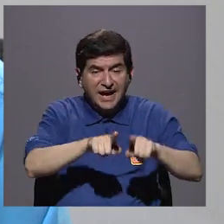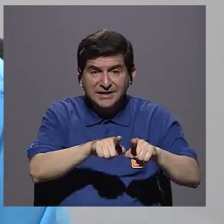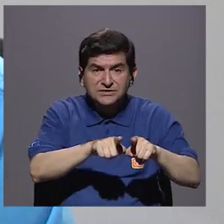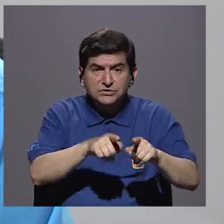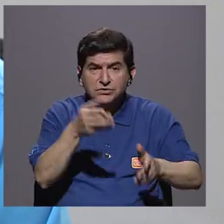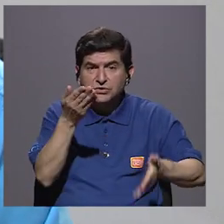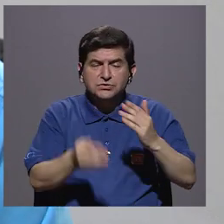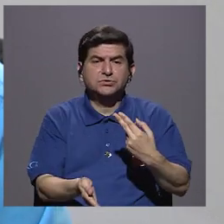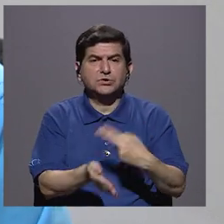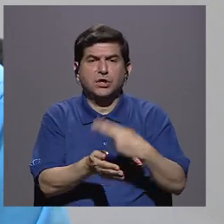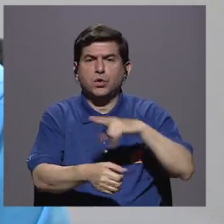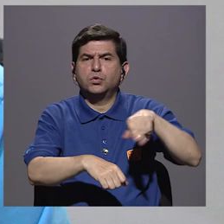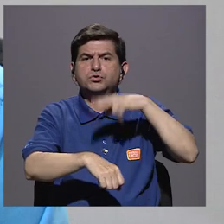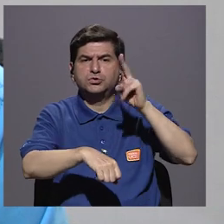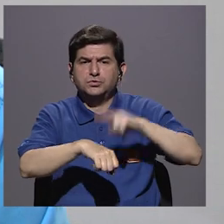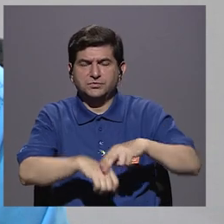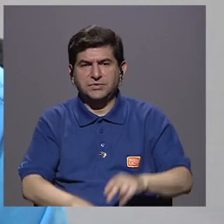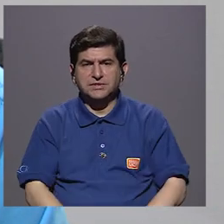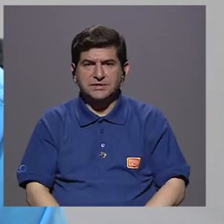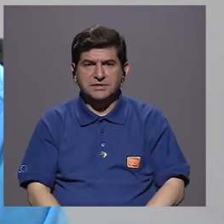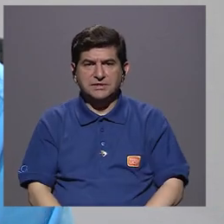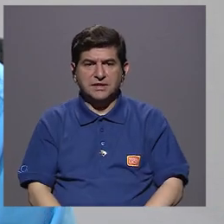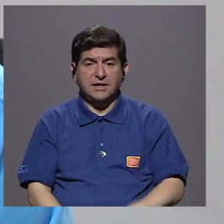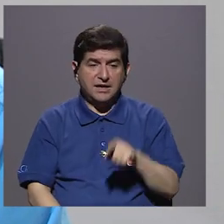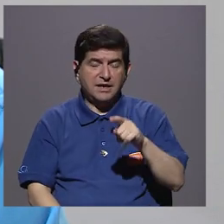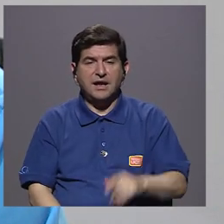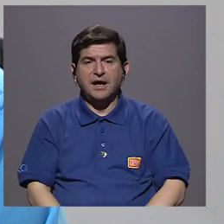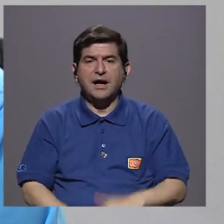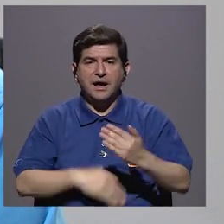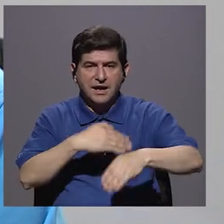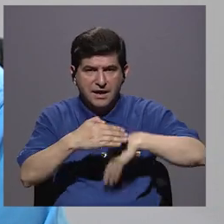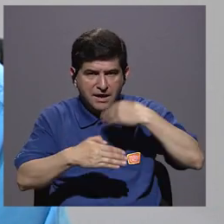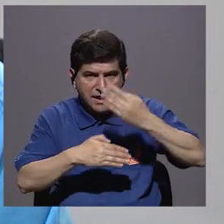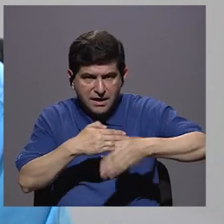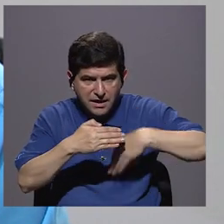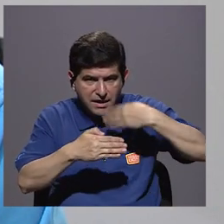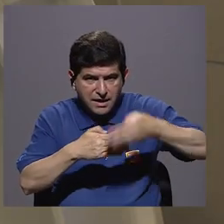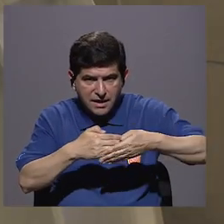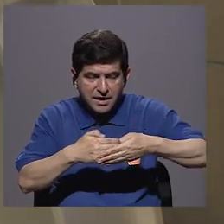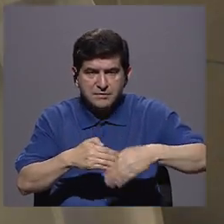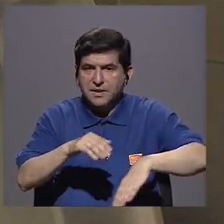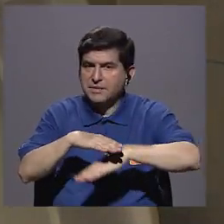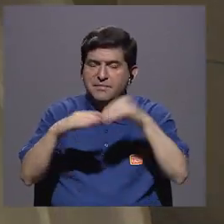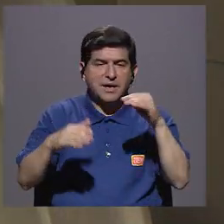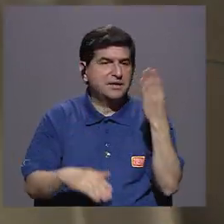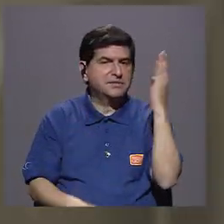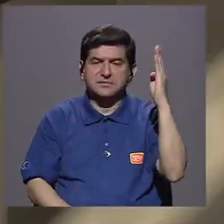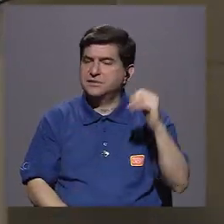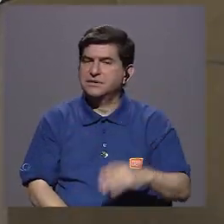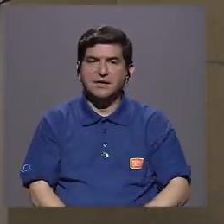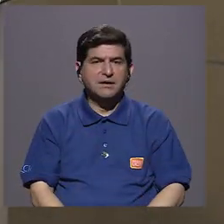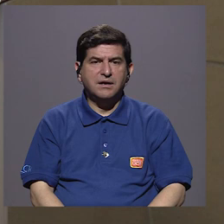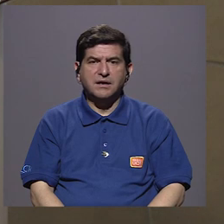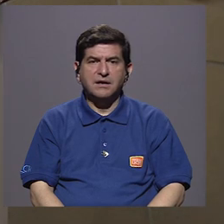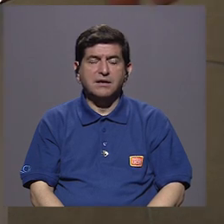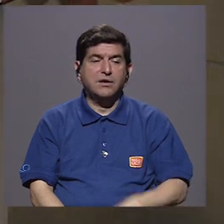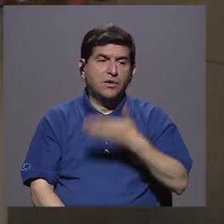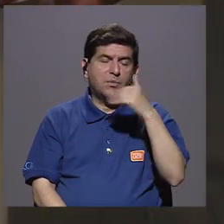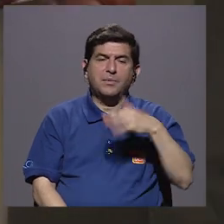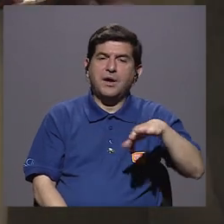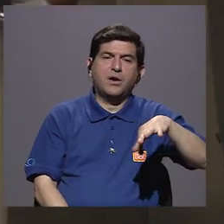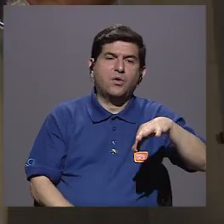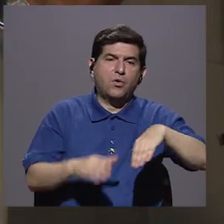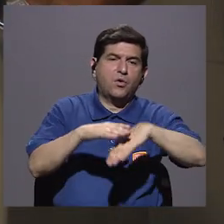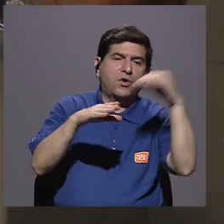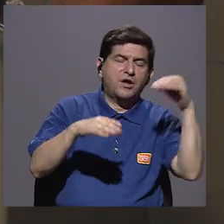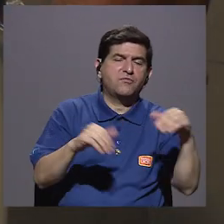donde en los hospitales nacionales se ha tenido que sacar el papel higiénico de los servicios sanitarios y ponerlos afuera